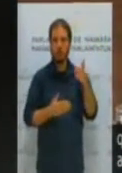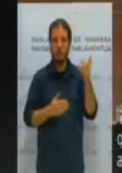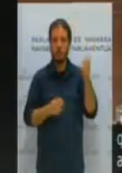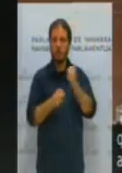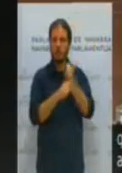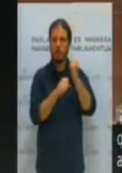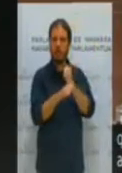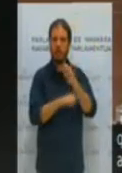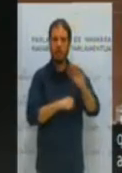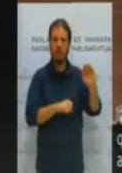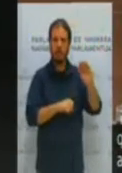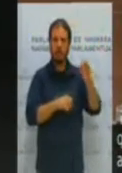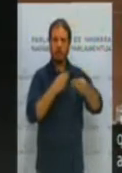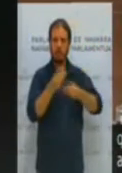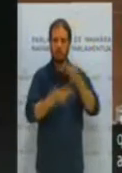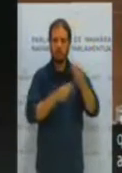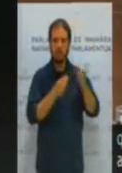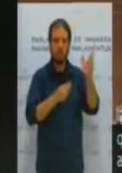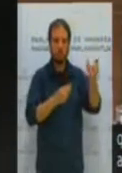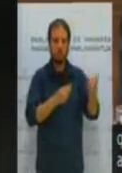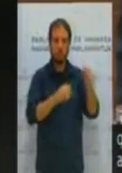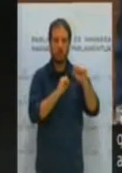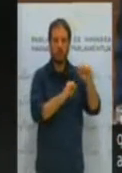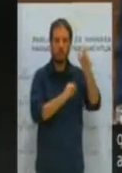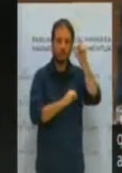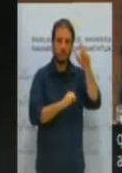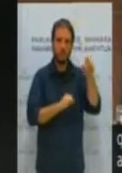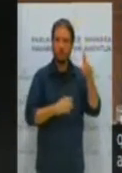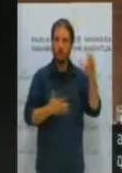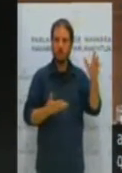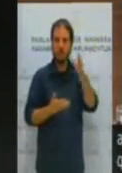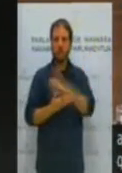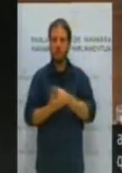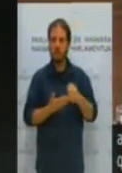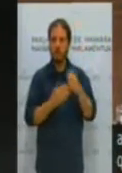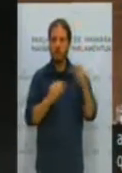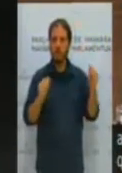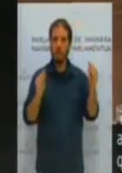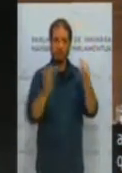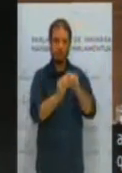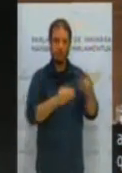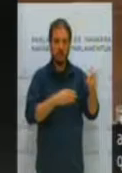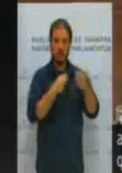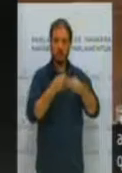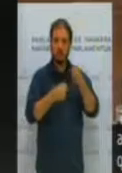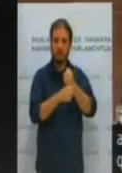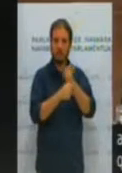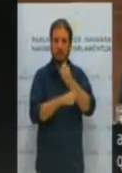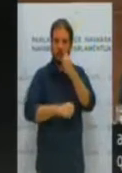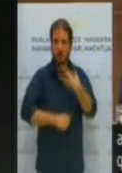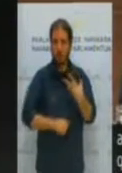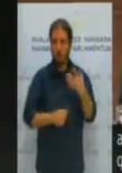la tarea de este titular, que precisamente lo propuso este grupo político.